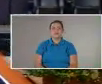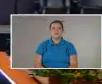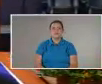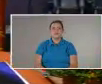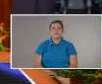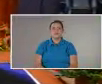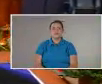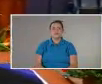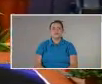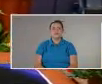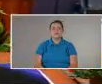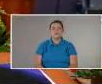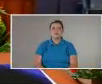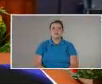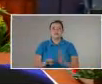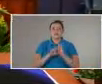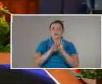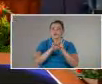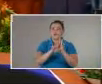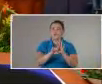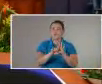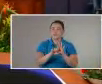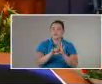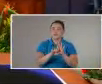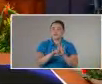así, estaba hablando con un doctor que ahora es pastor.